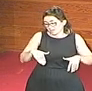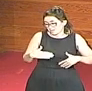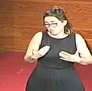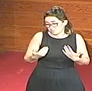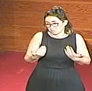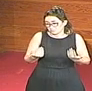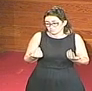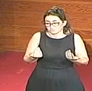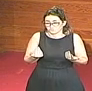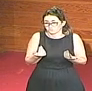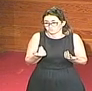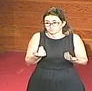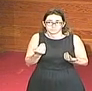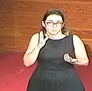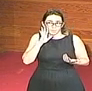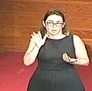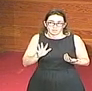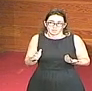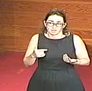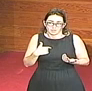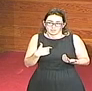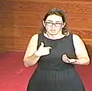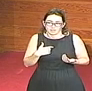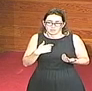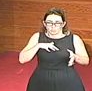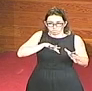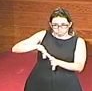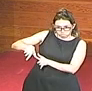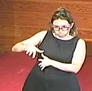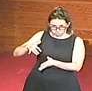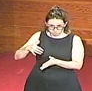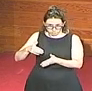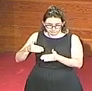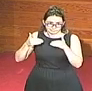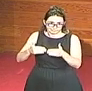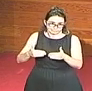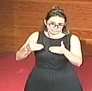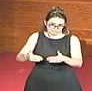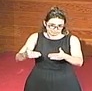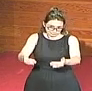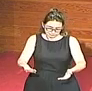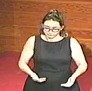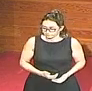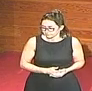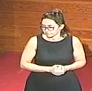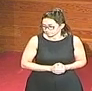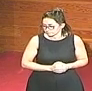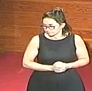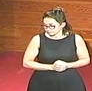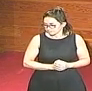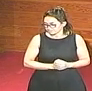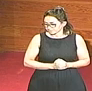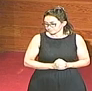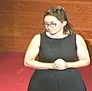parece que va a quedar más relegado de lo que pensábamos, ¿no? Bueno,